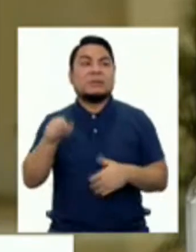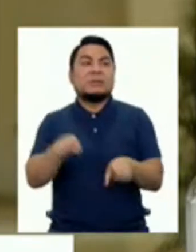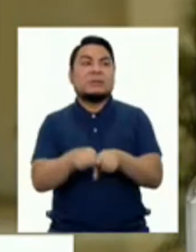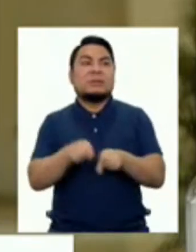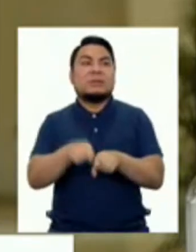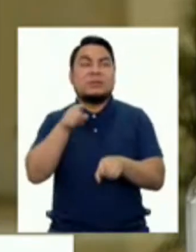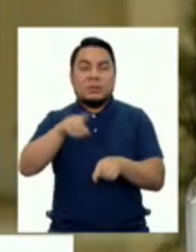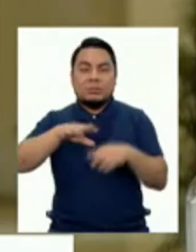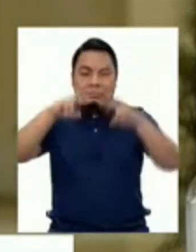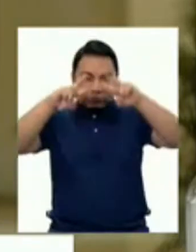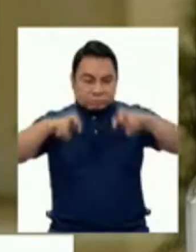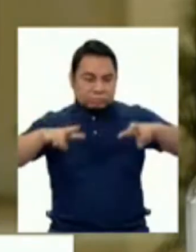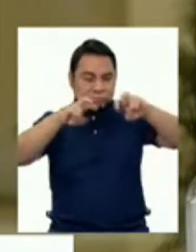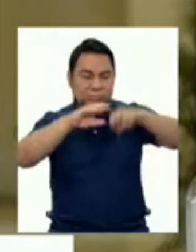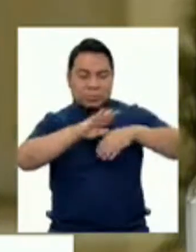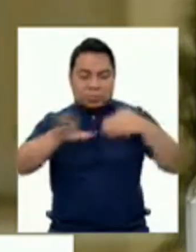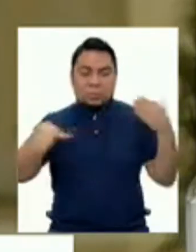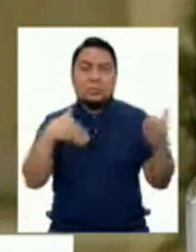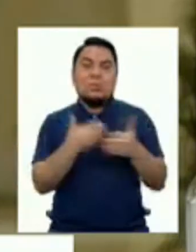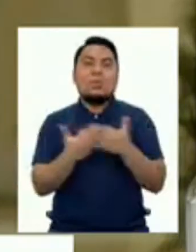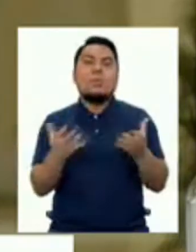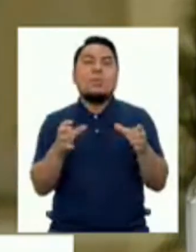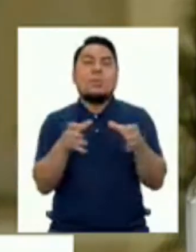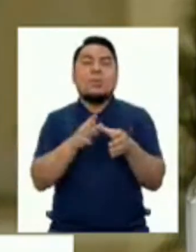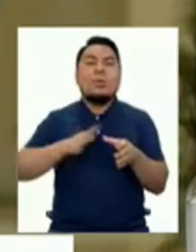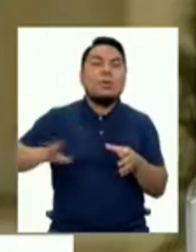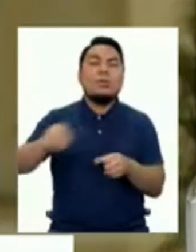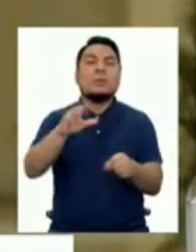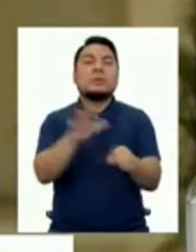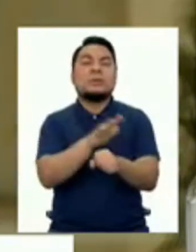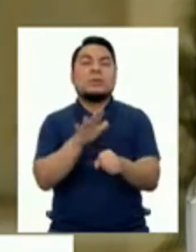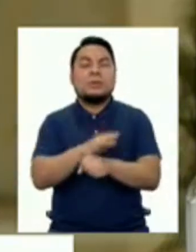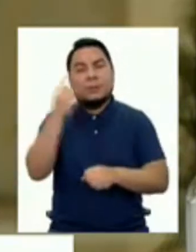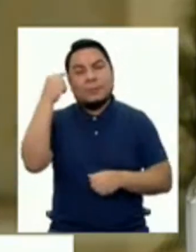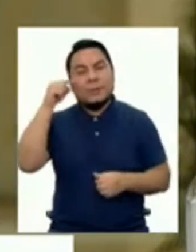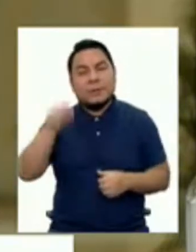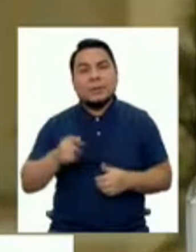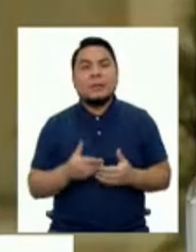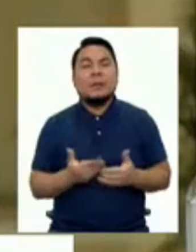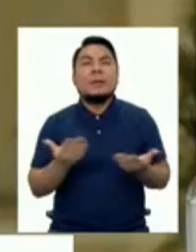también la evaluación de todo un sistema integral para